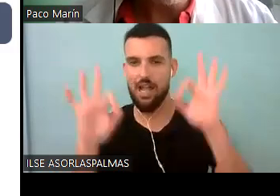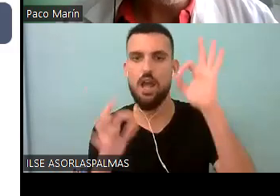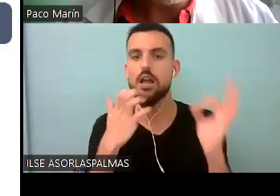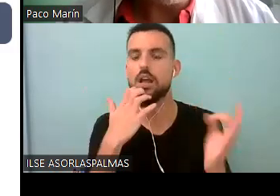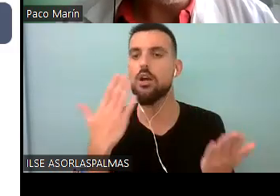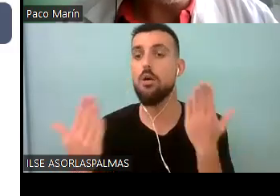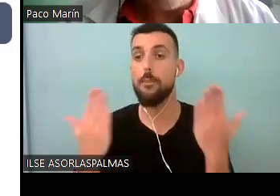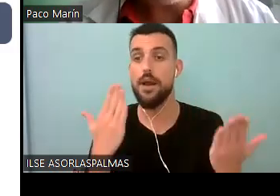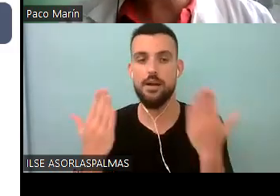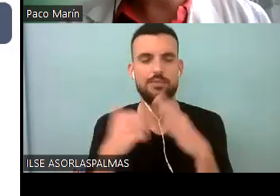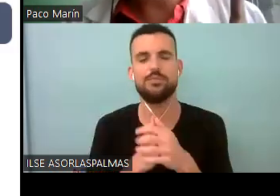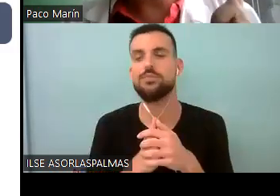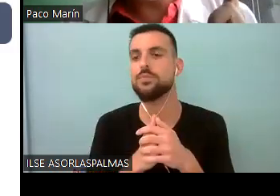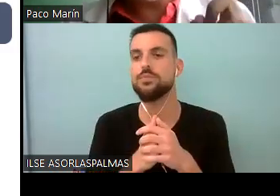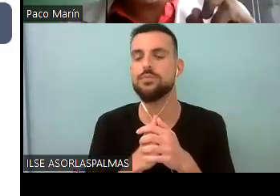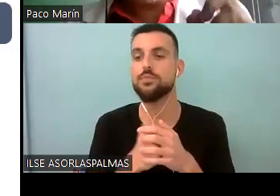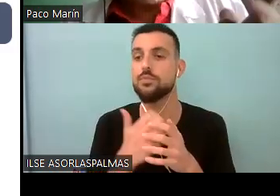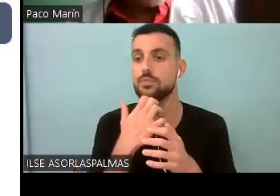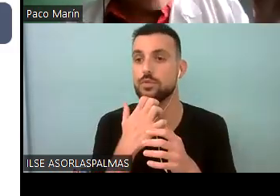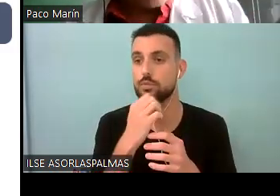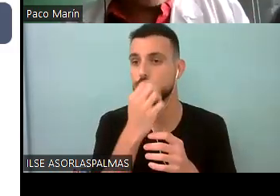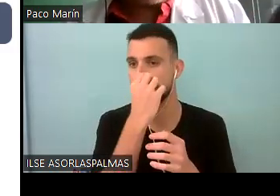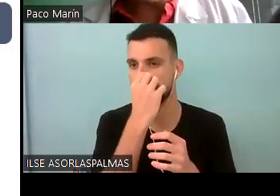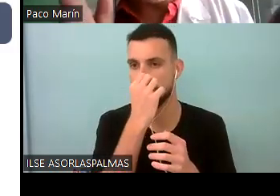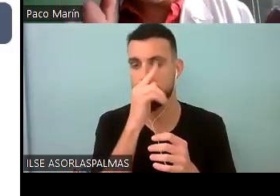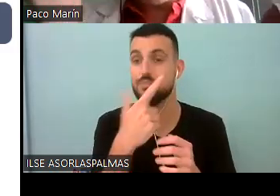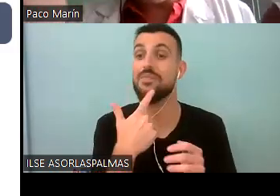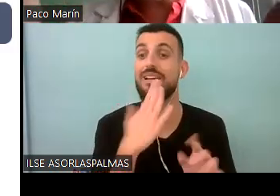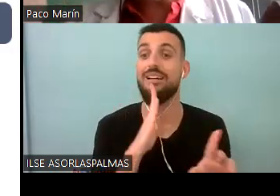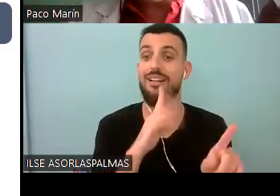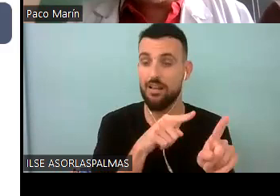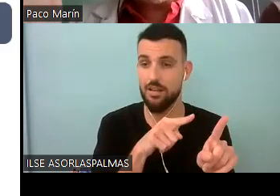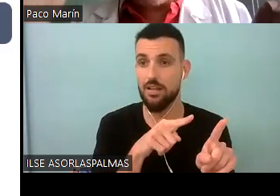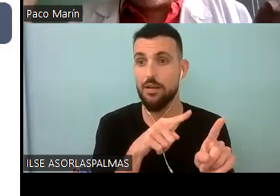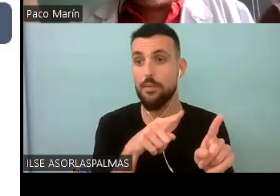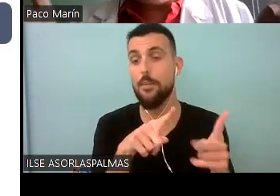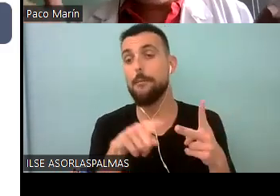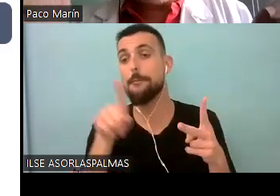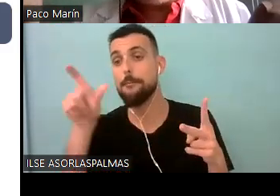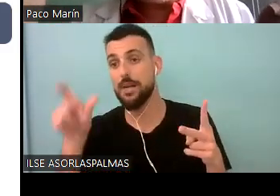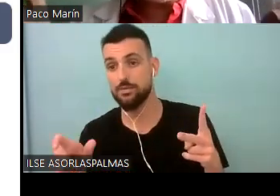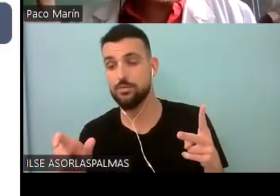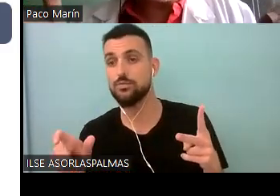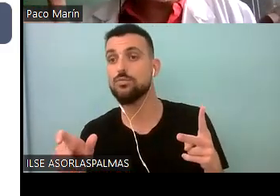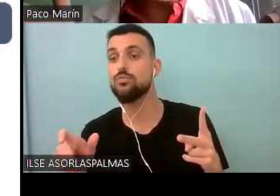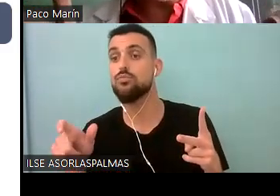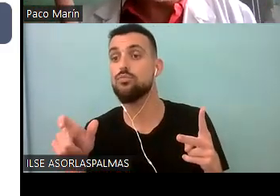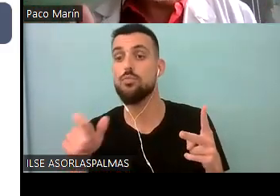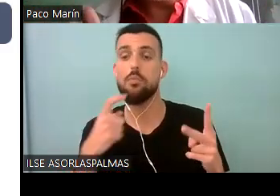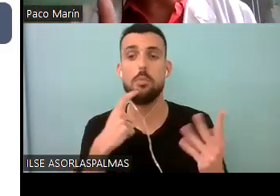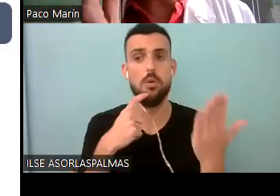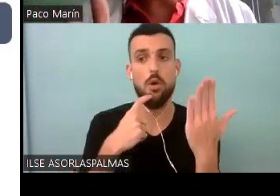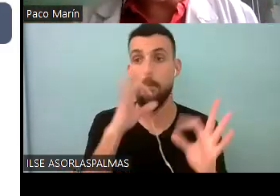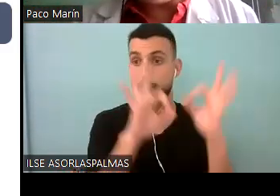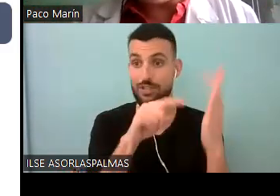comparación, la diferencia entre ese valor y el valor que tiene la mujer que tenemos delante, la paciente que tenemos delante,